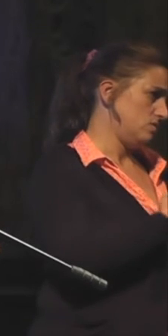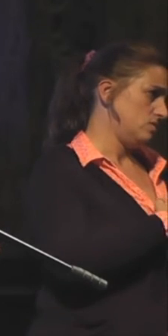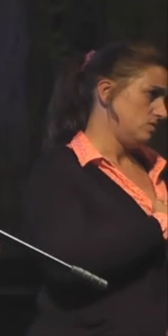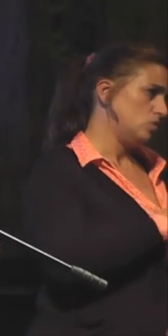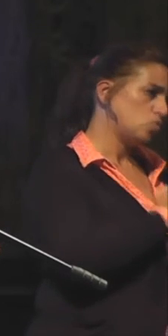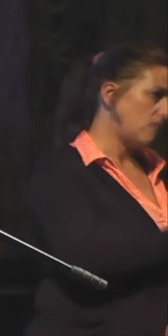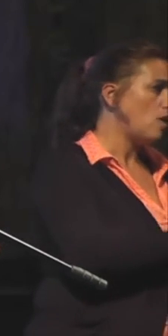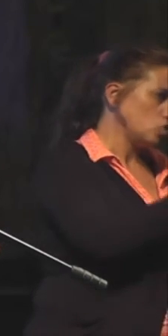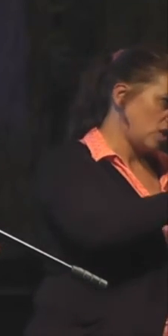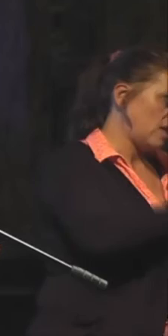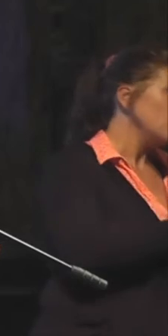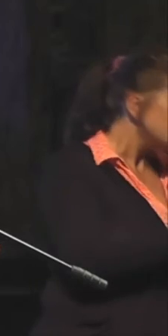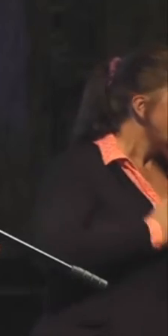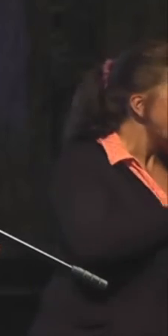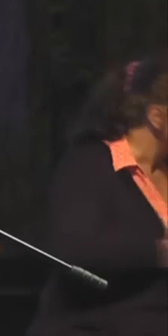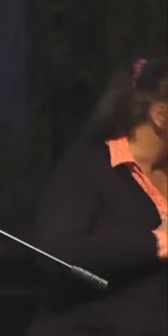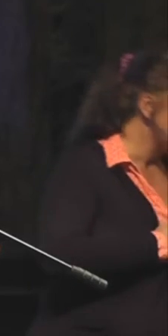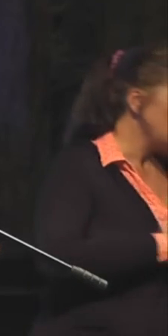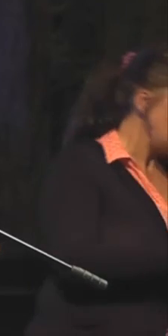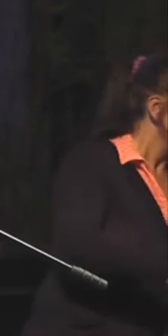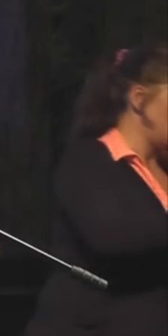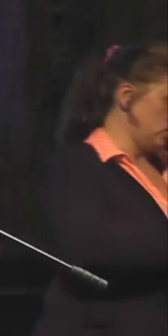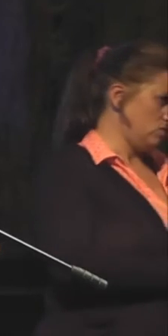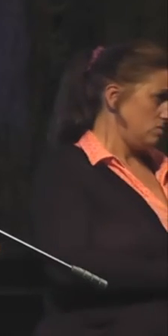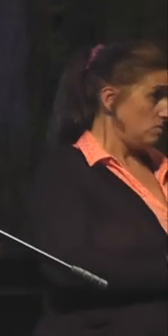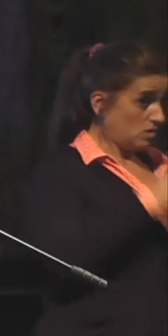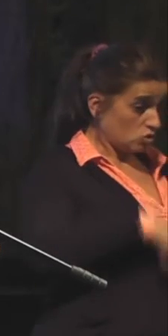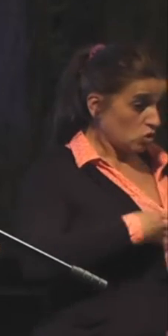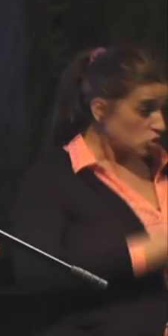la sociedad y estamos listos